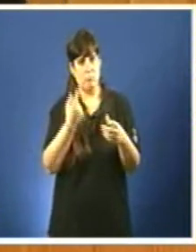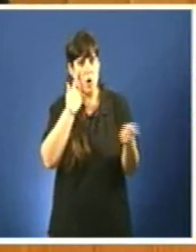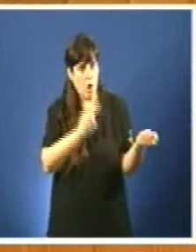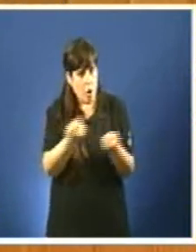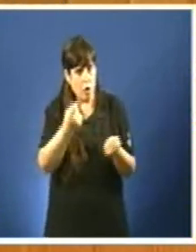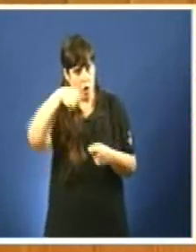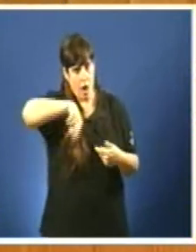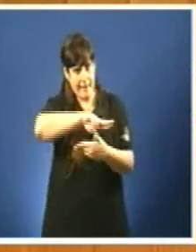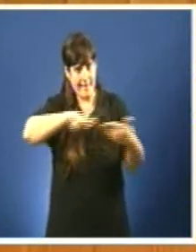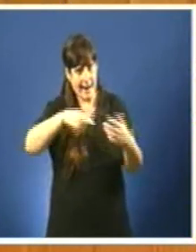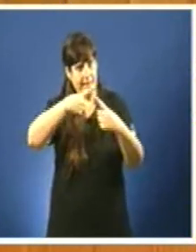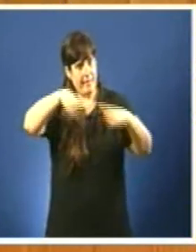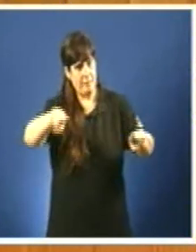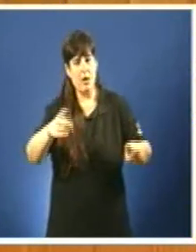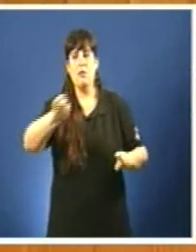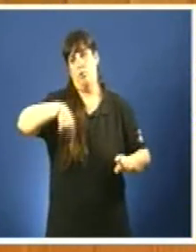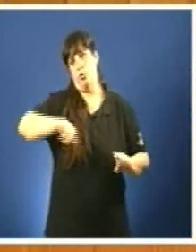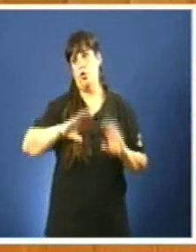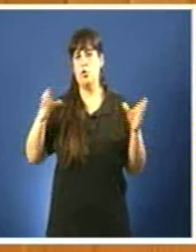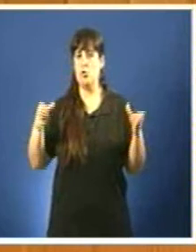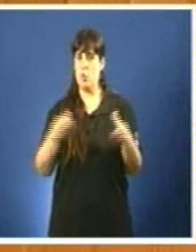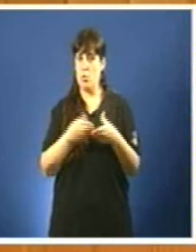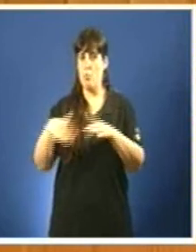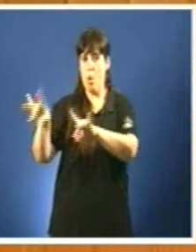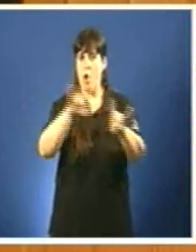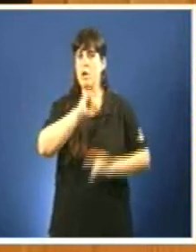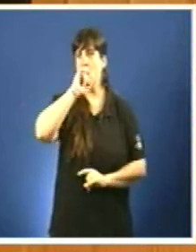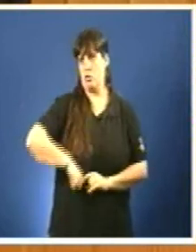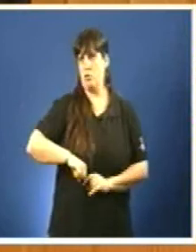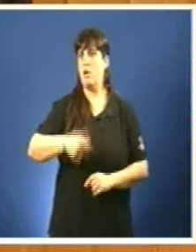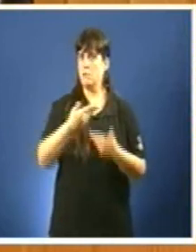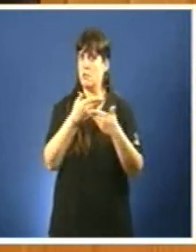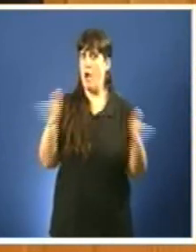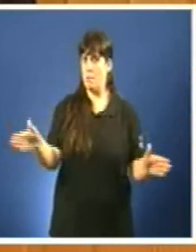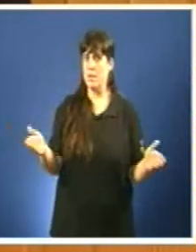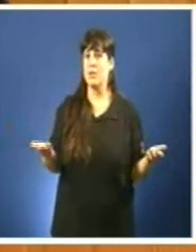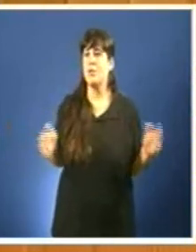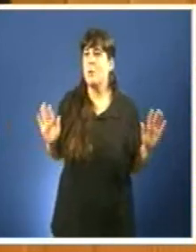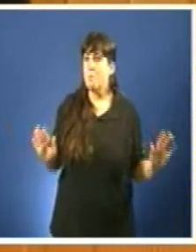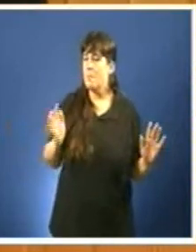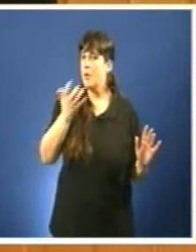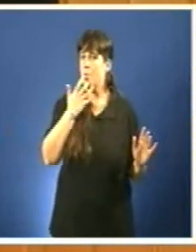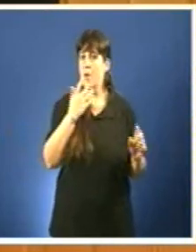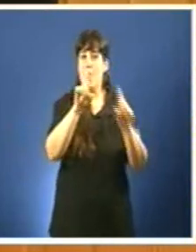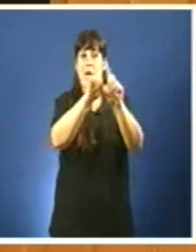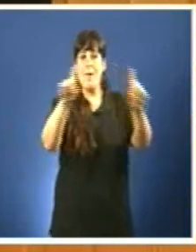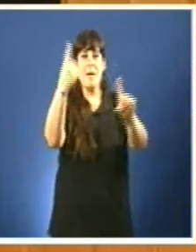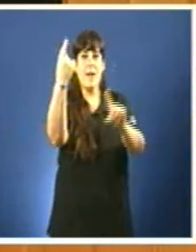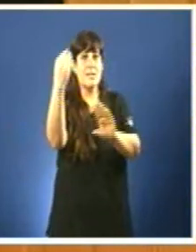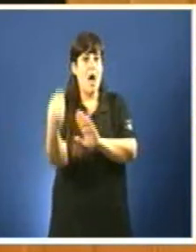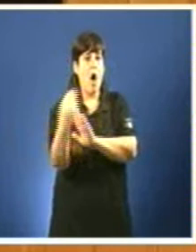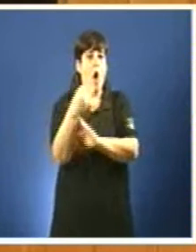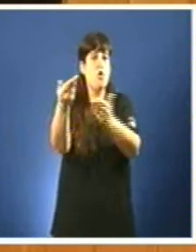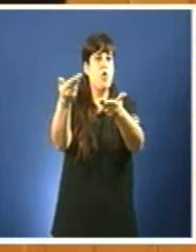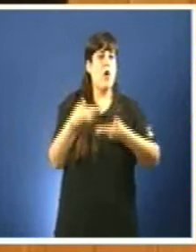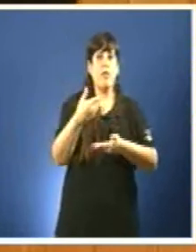a consideralo, pero deixou sin responder unha cuestión básica. Que non haxa doacións de empresas, perfecto, pero está de